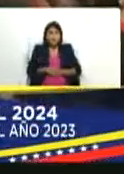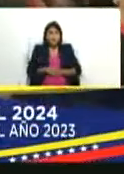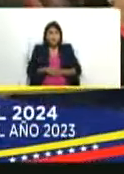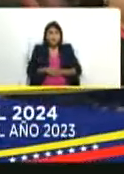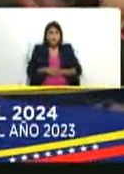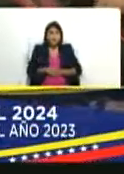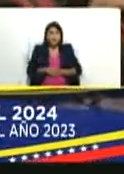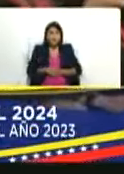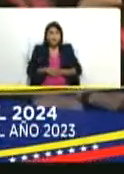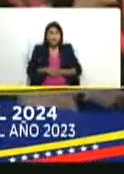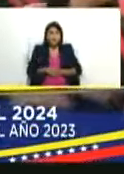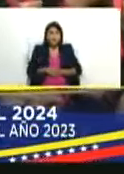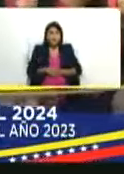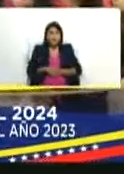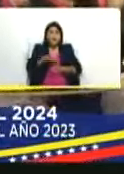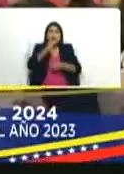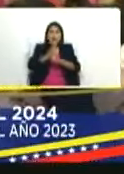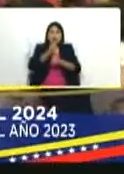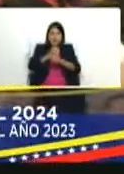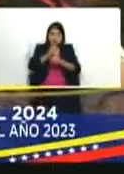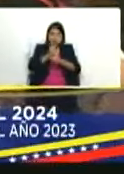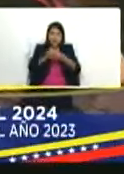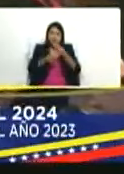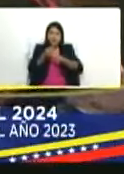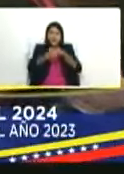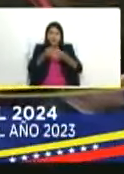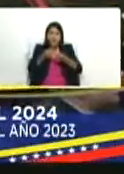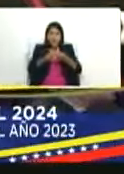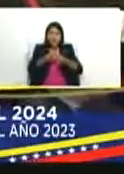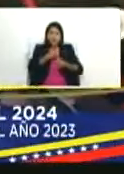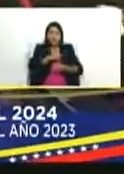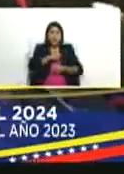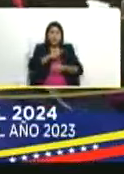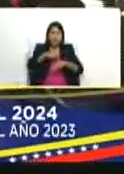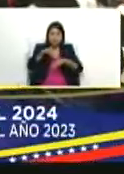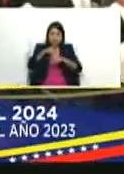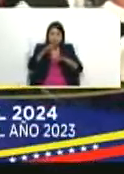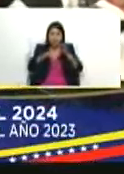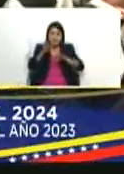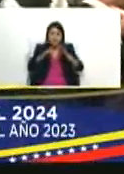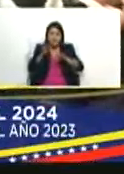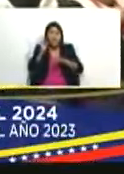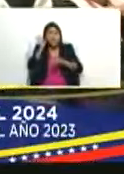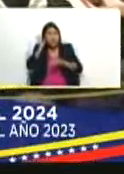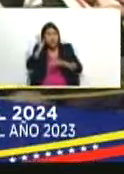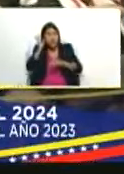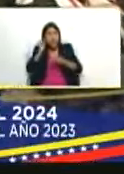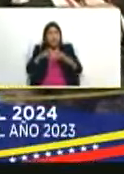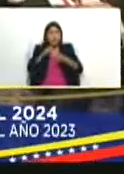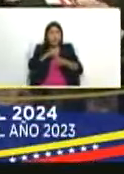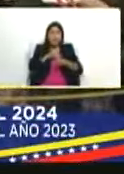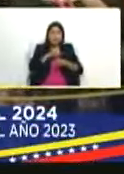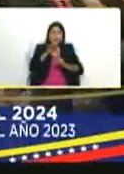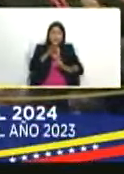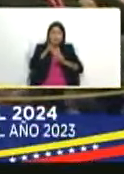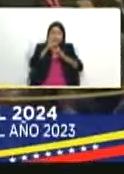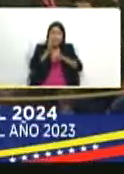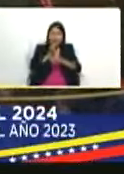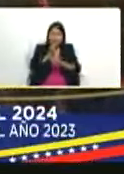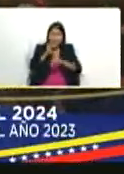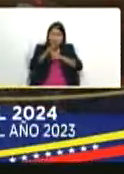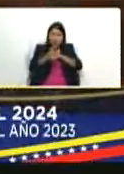gestión desarrollada que viene ejecutando la Comisión Nacional de Justicia de Género, la Comisión Especial de